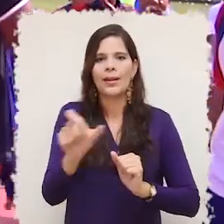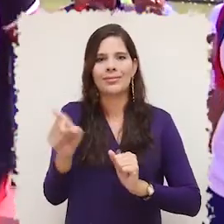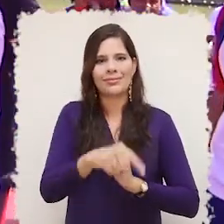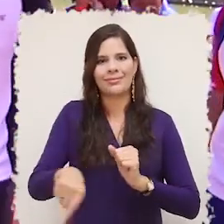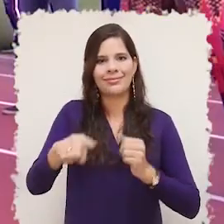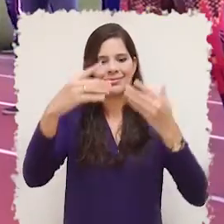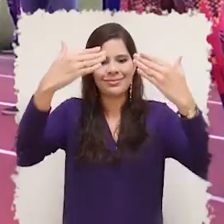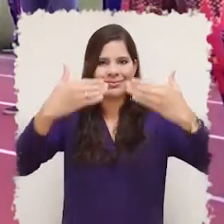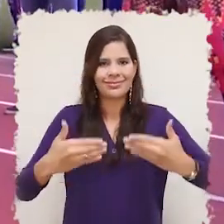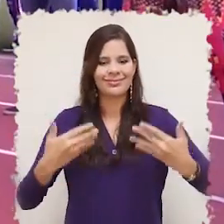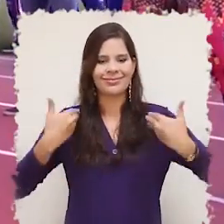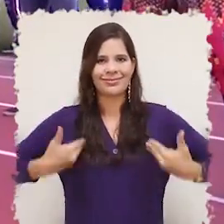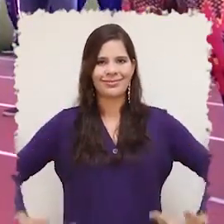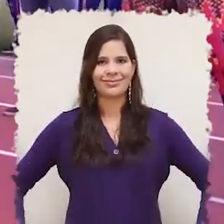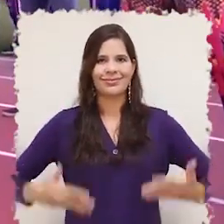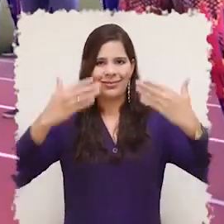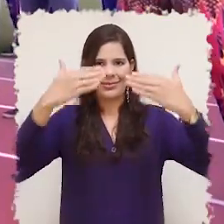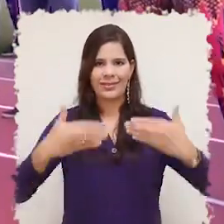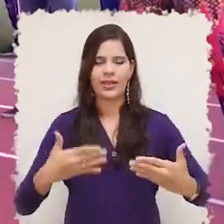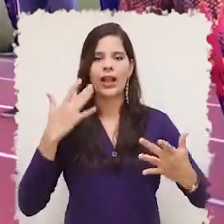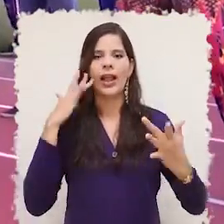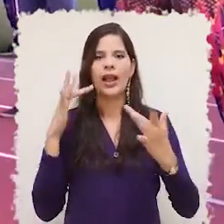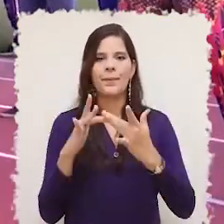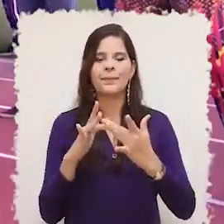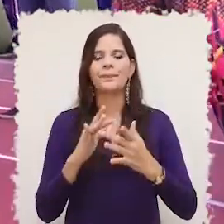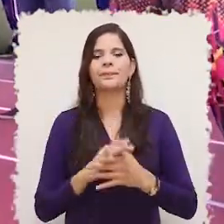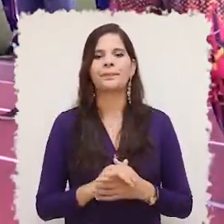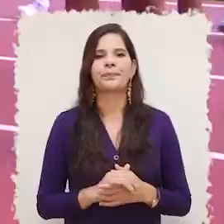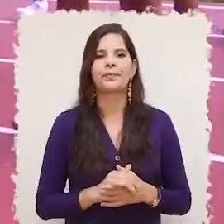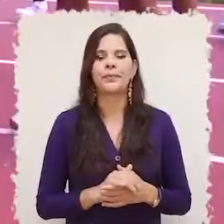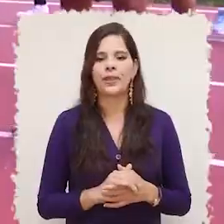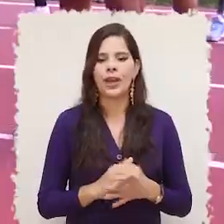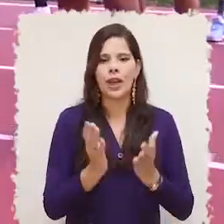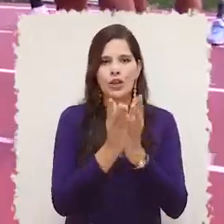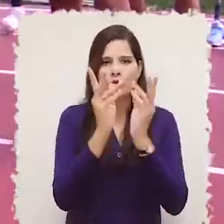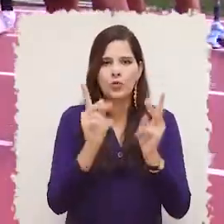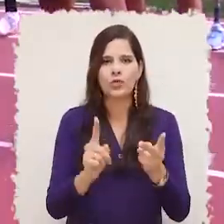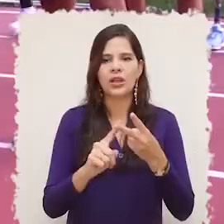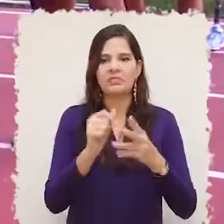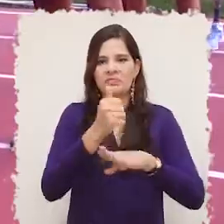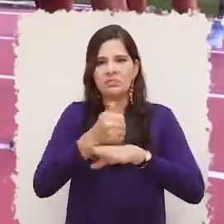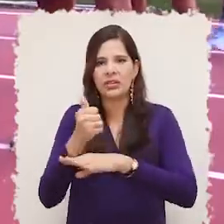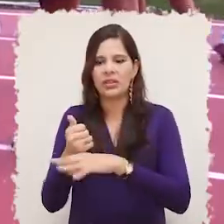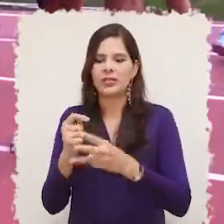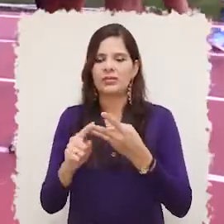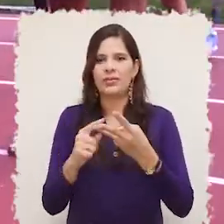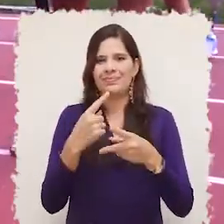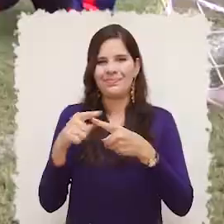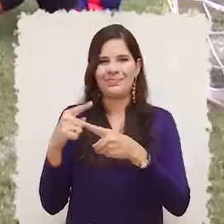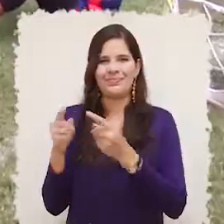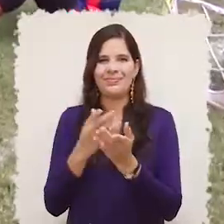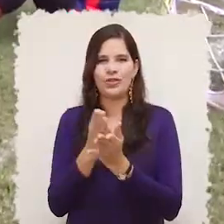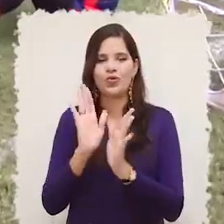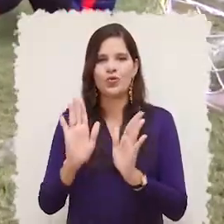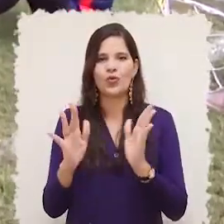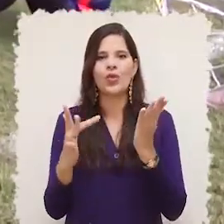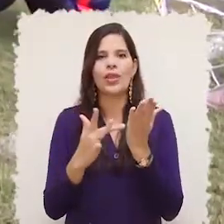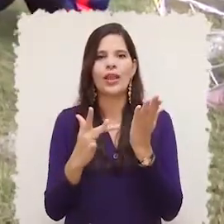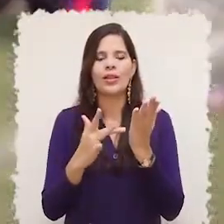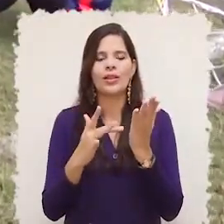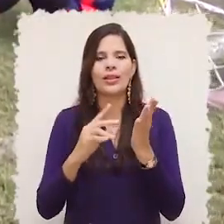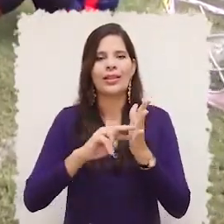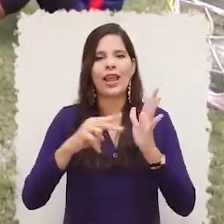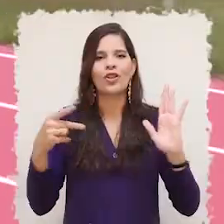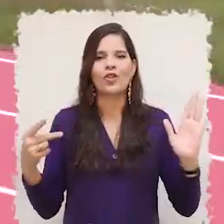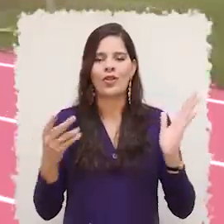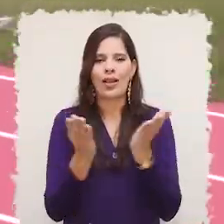en condición de discapacidad física, organizada por los directivos, estudiantes y docentes del programa en Tecnología en